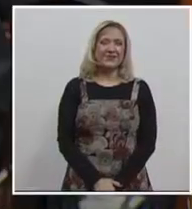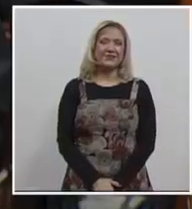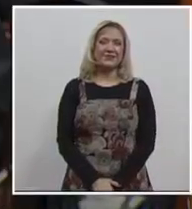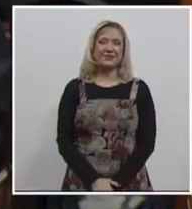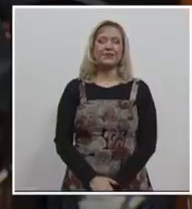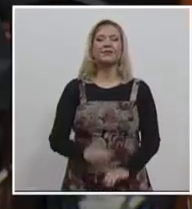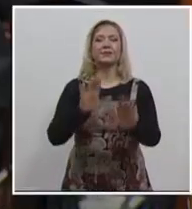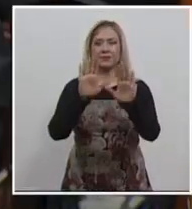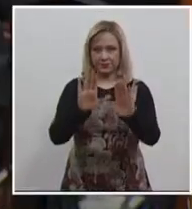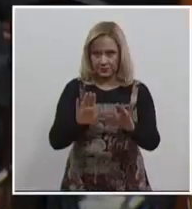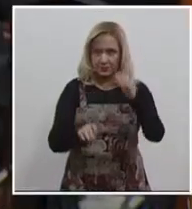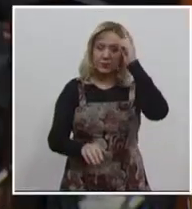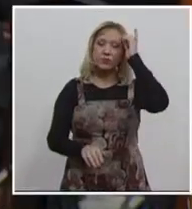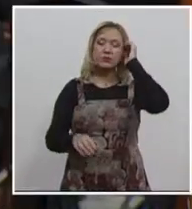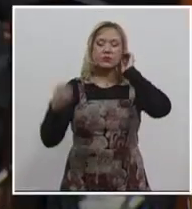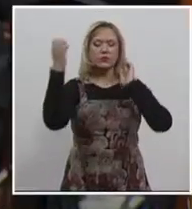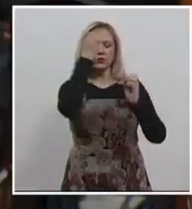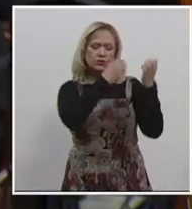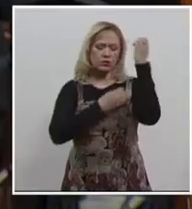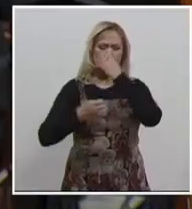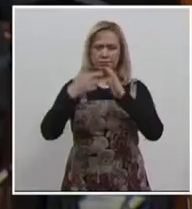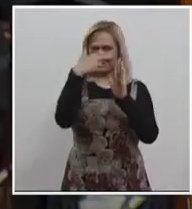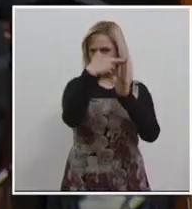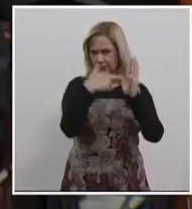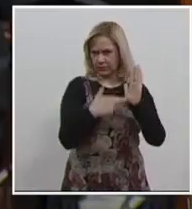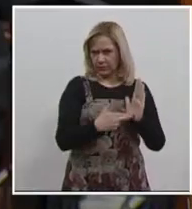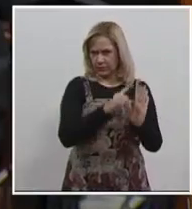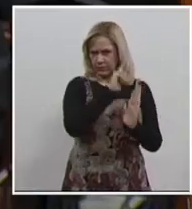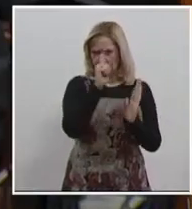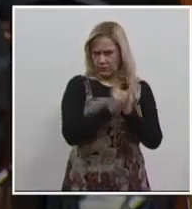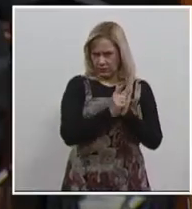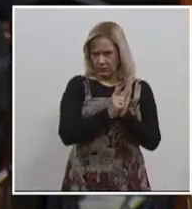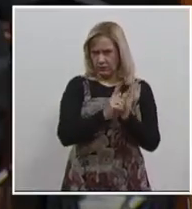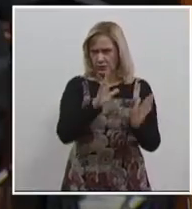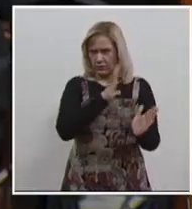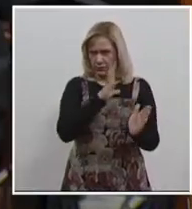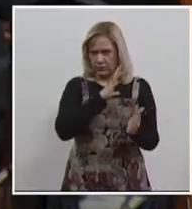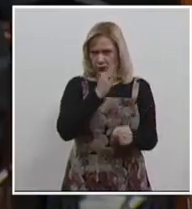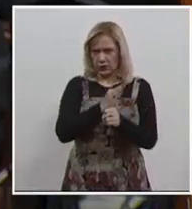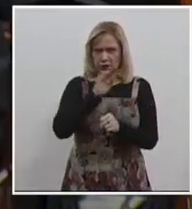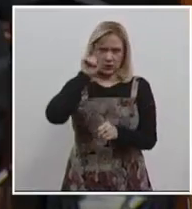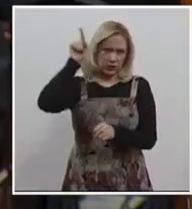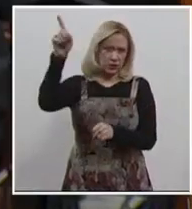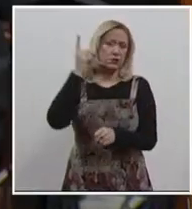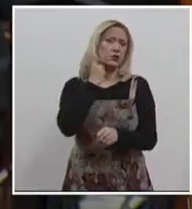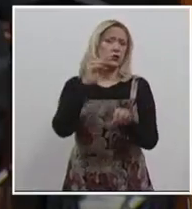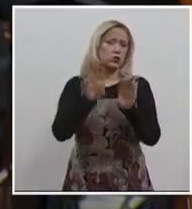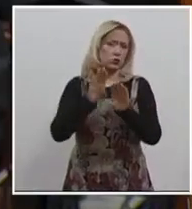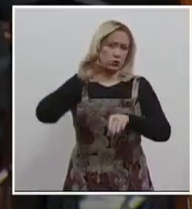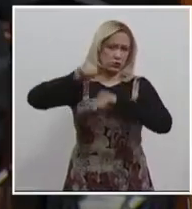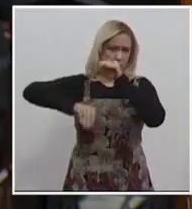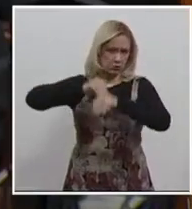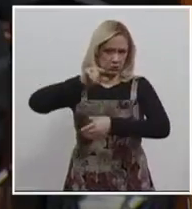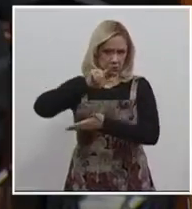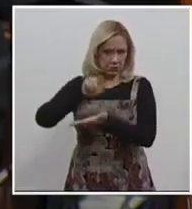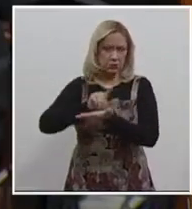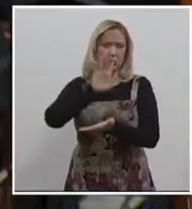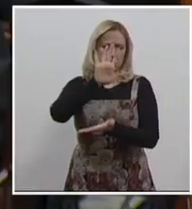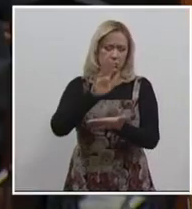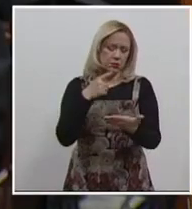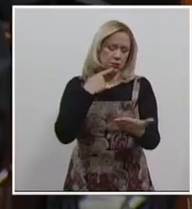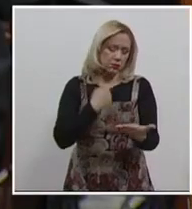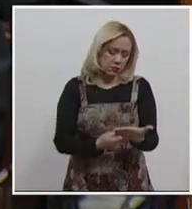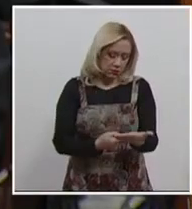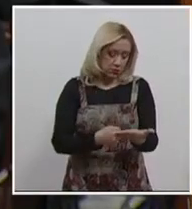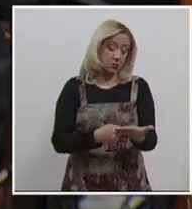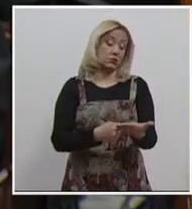Del día. Del análisis de la normativa aplicable a los procesos legislativos de la entidad, la propuesta advierte que si bien